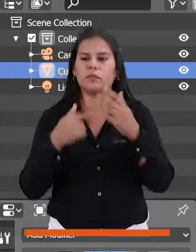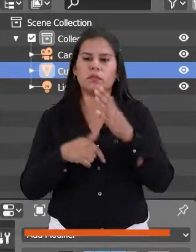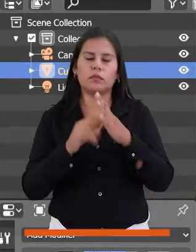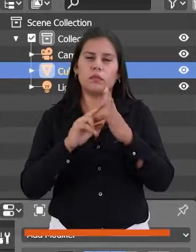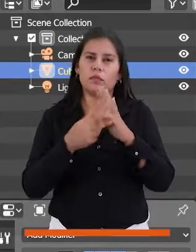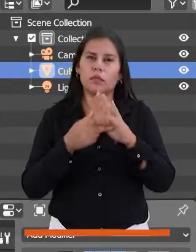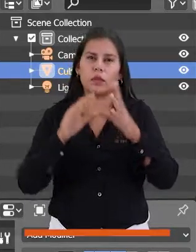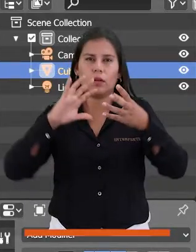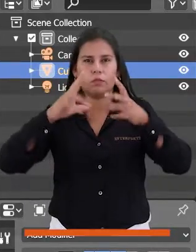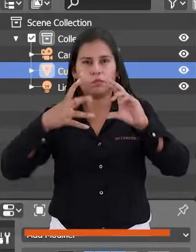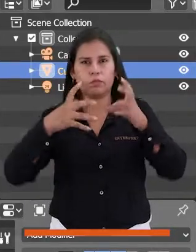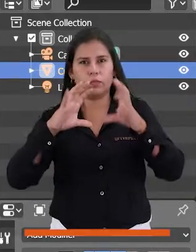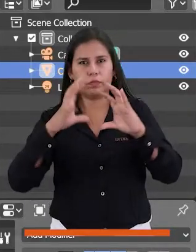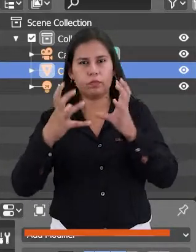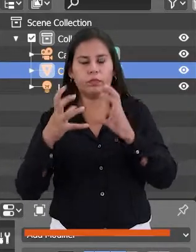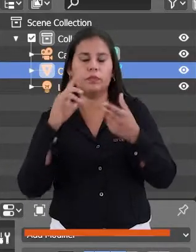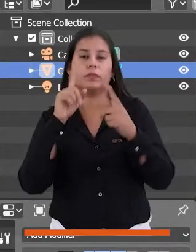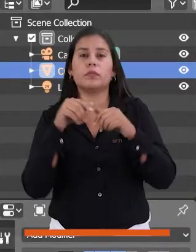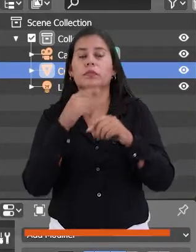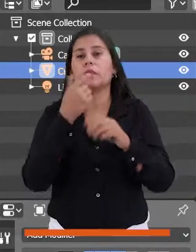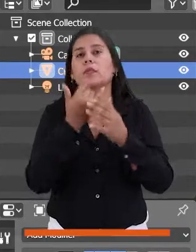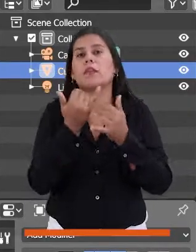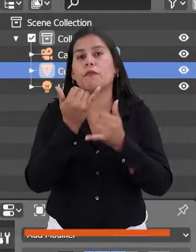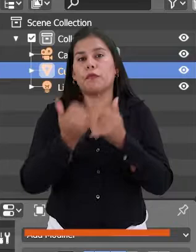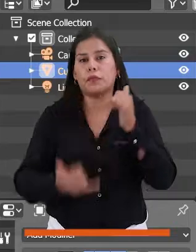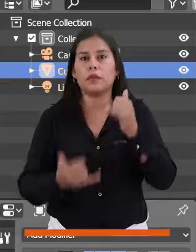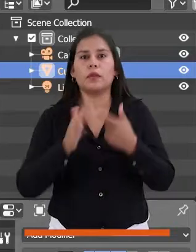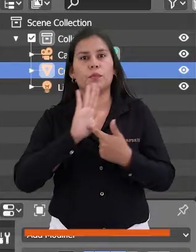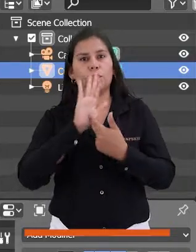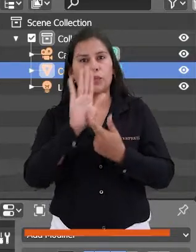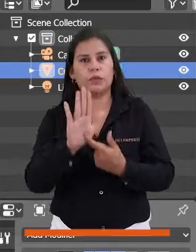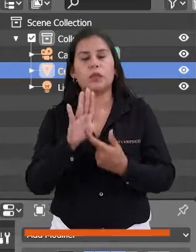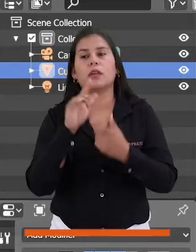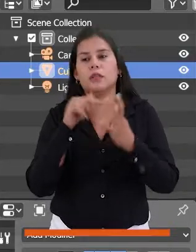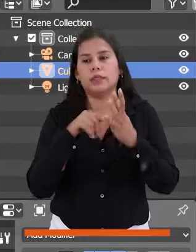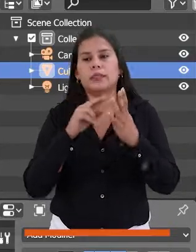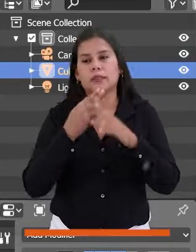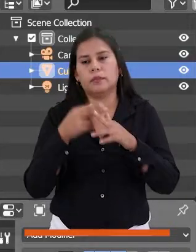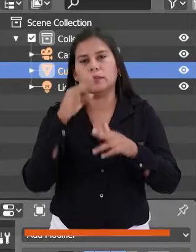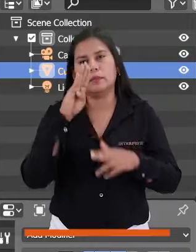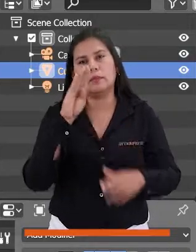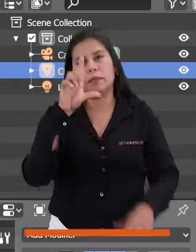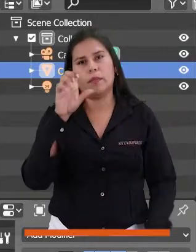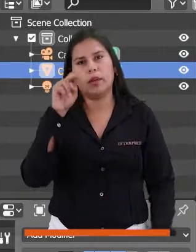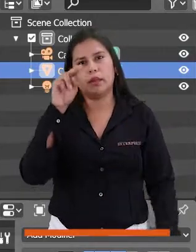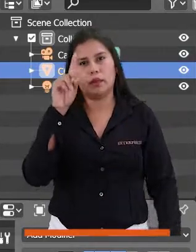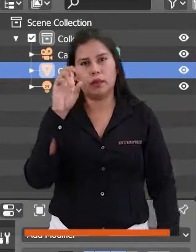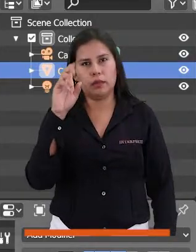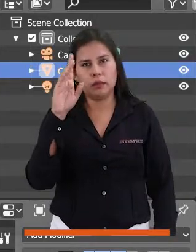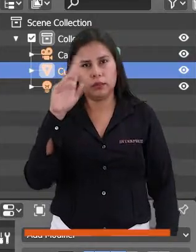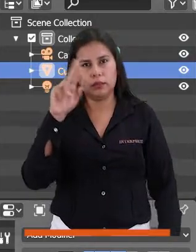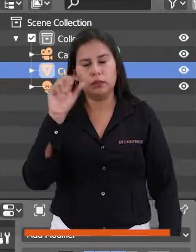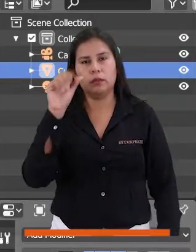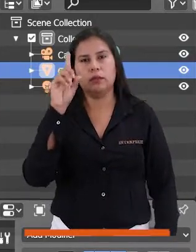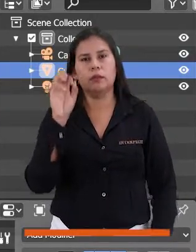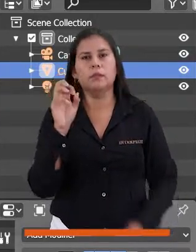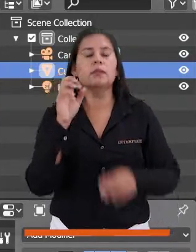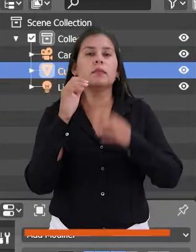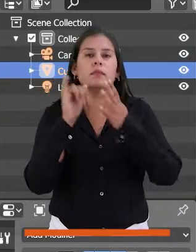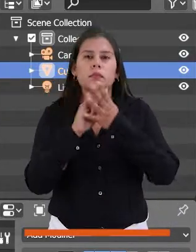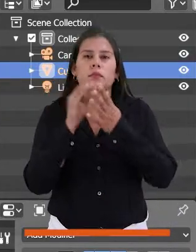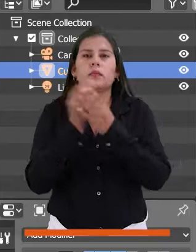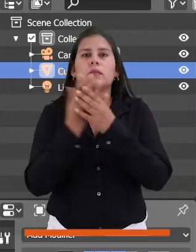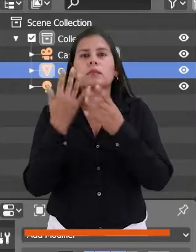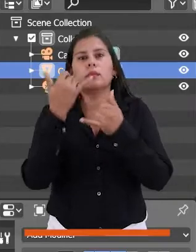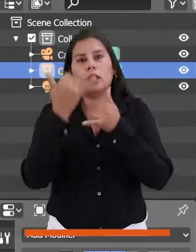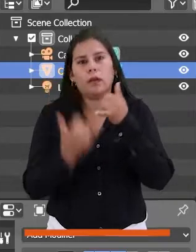renderizado qué es? Es la imagen final, ¿sí? Cuando ya yo he modelado todo el objeto en 3D y quiero generar ese producto